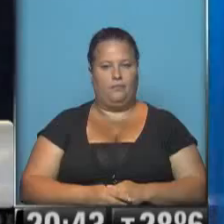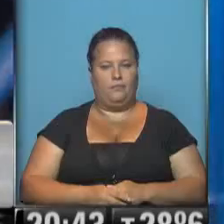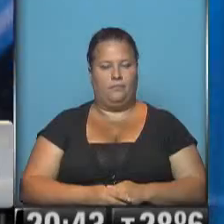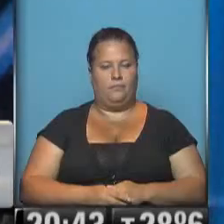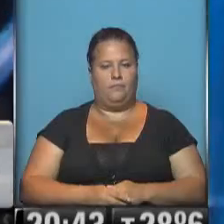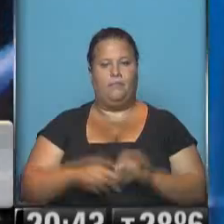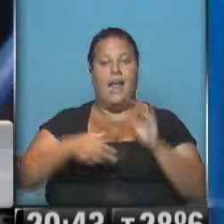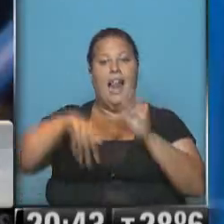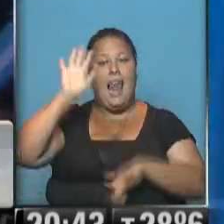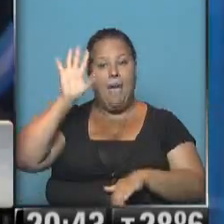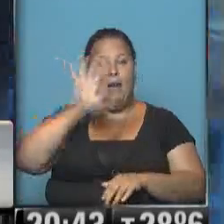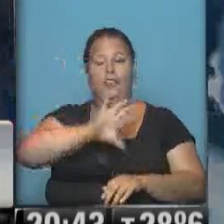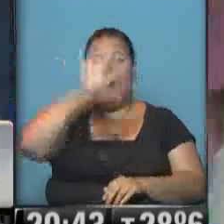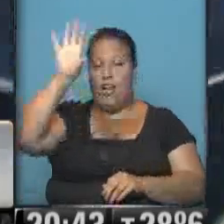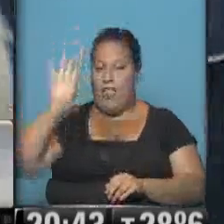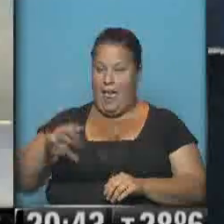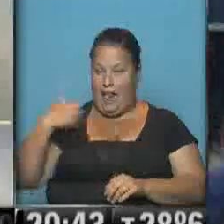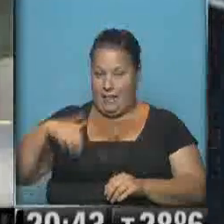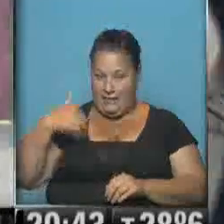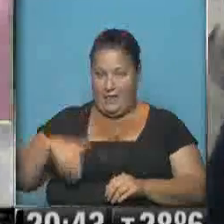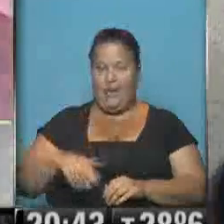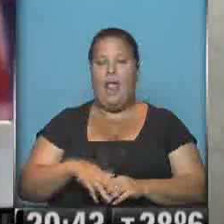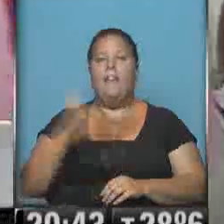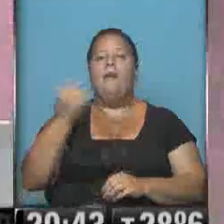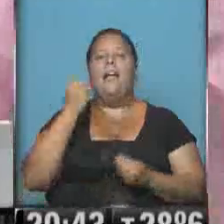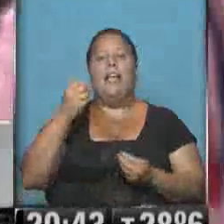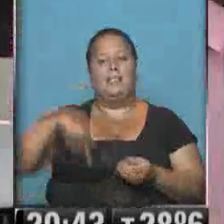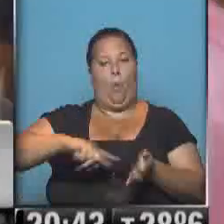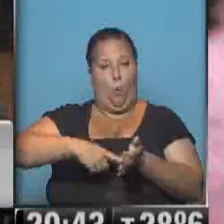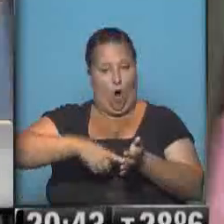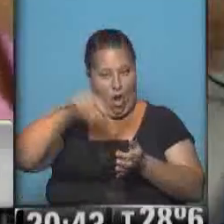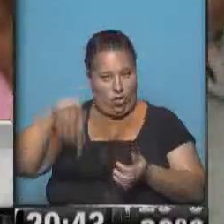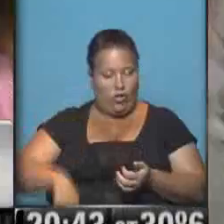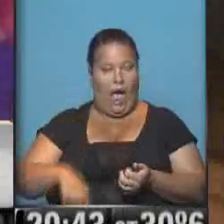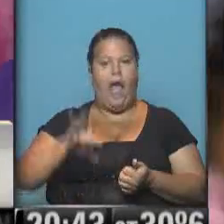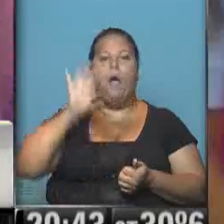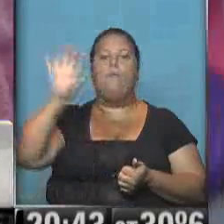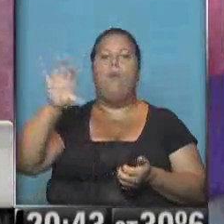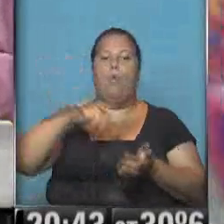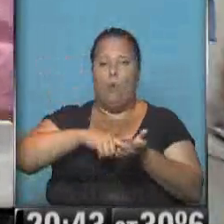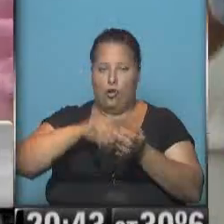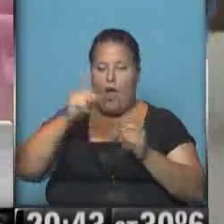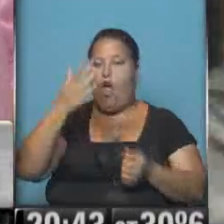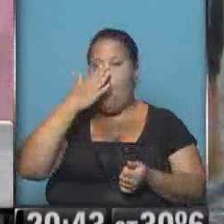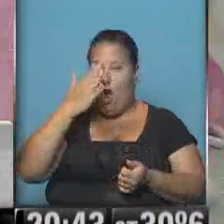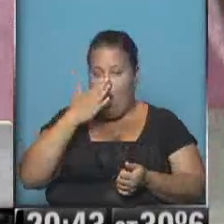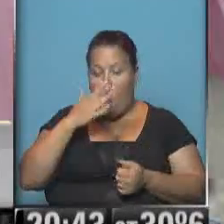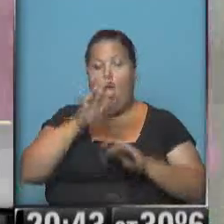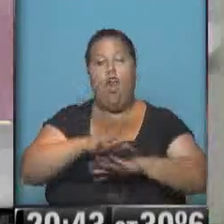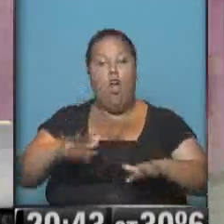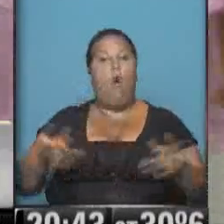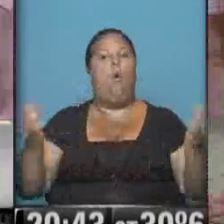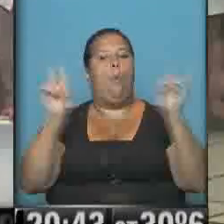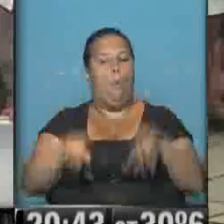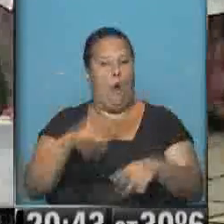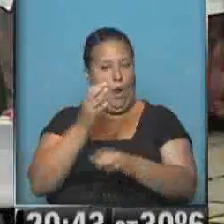En la mayoría de los distritos del país, entre los que se destacan la ciudad de Buenos Aires, la provincia de Buenos Aires y Córdoba, los chicos volvieron